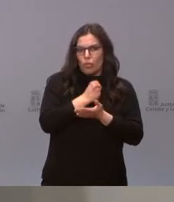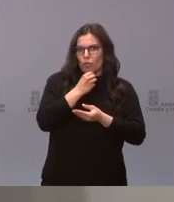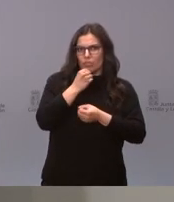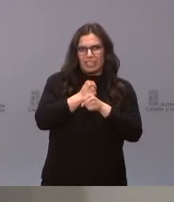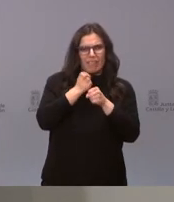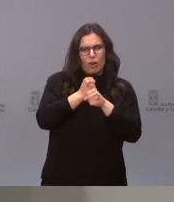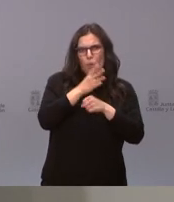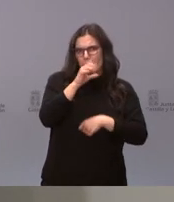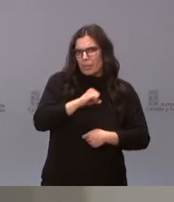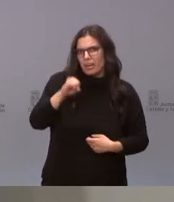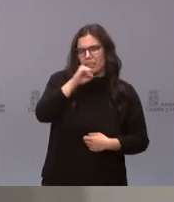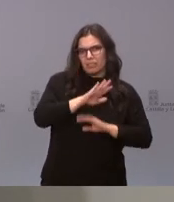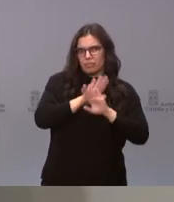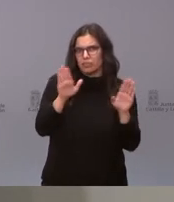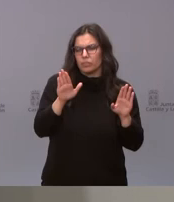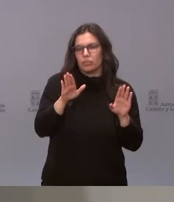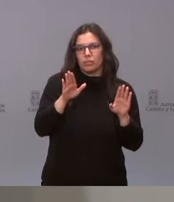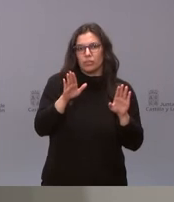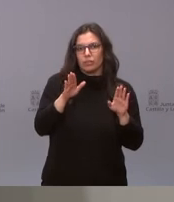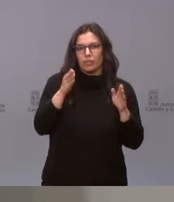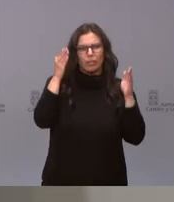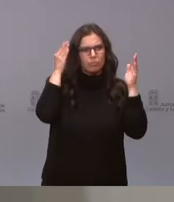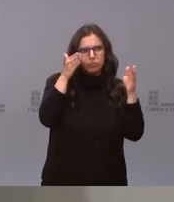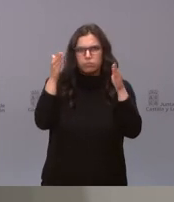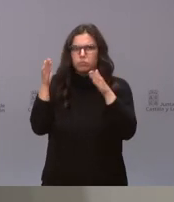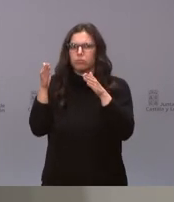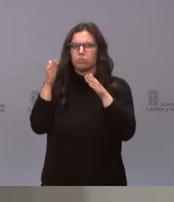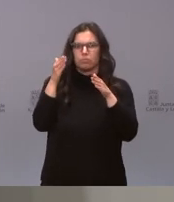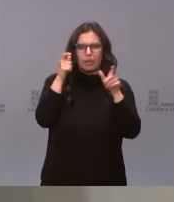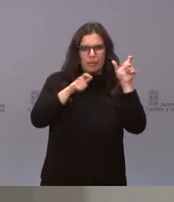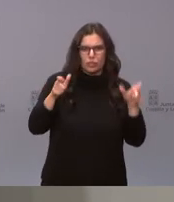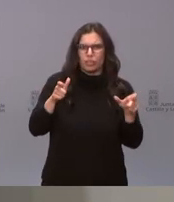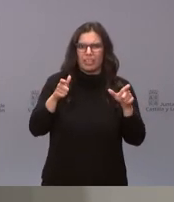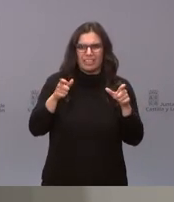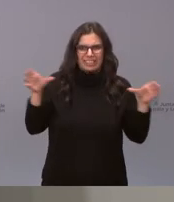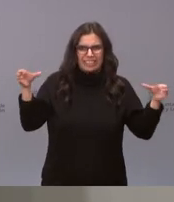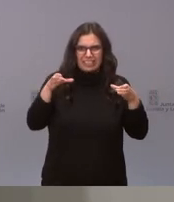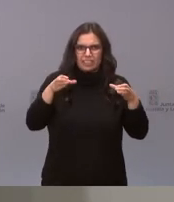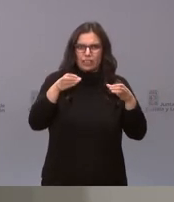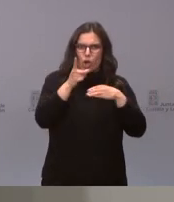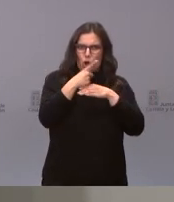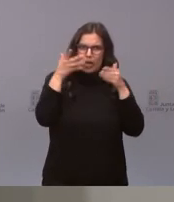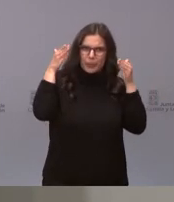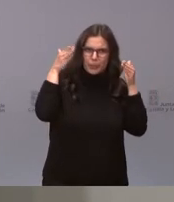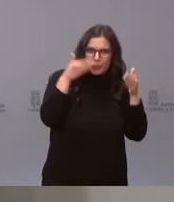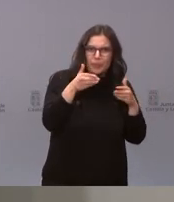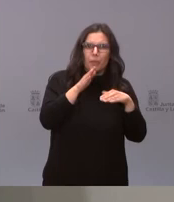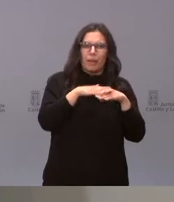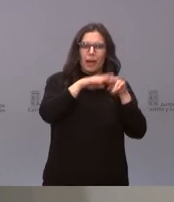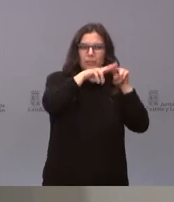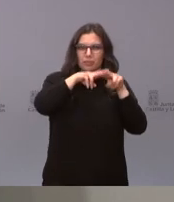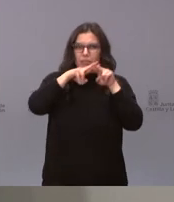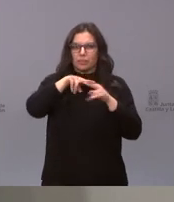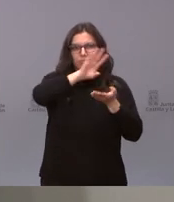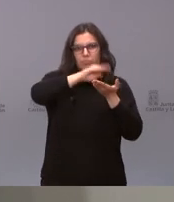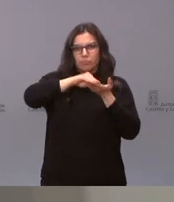magnífico y dedicamos a mucha gente muchas horas para hacer la recogida de los